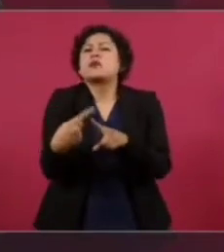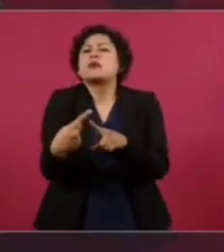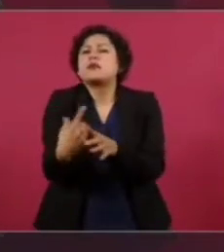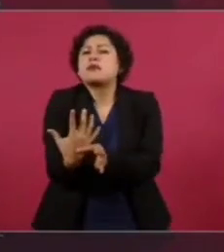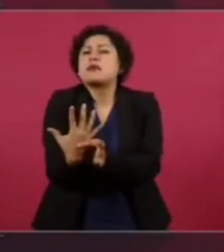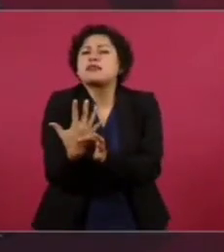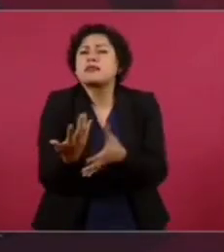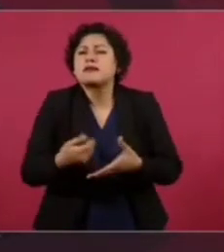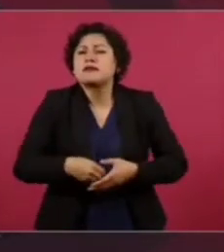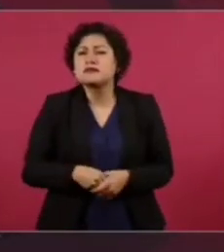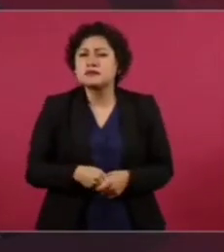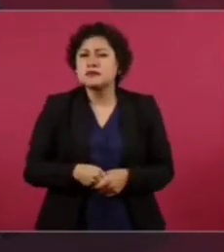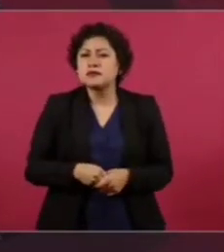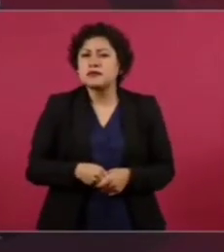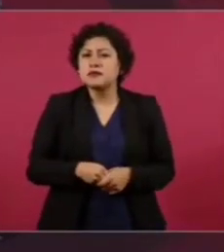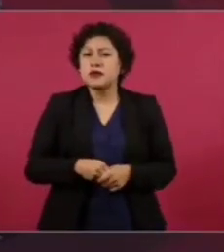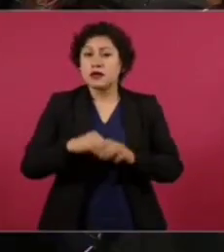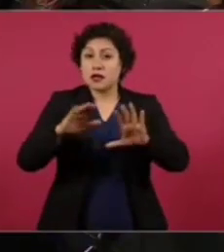organismos internacionales?